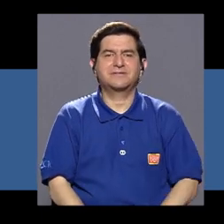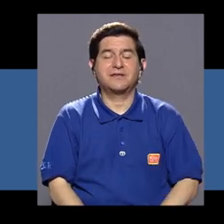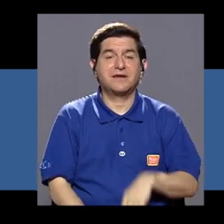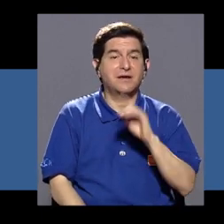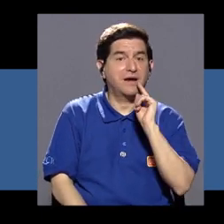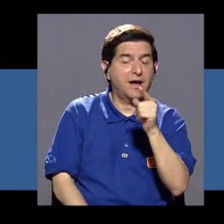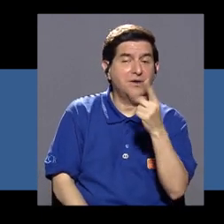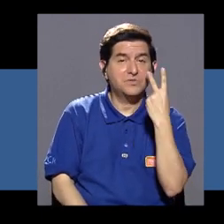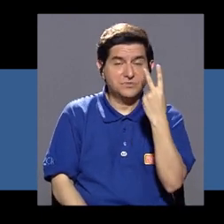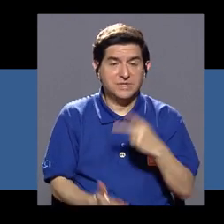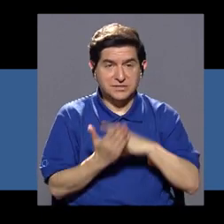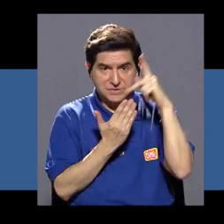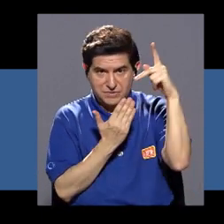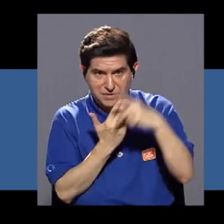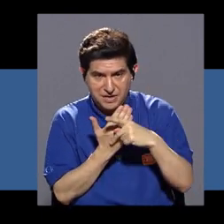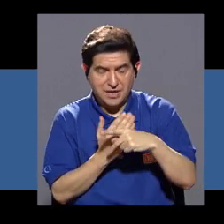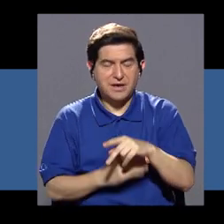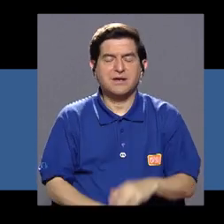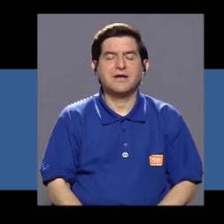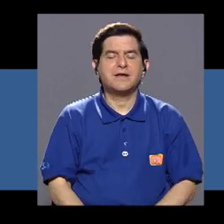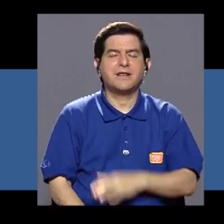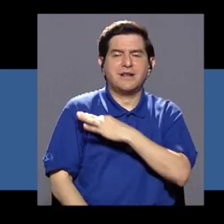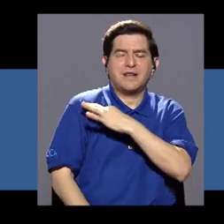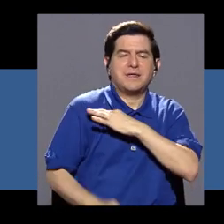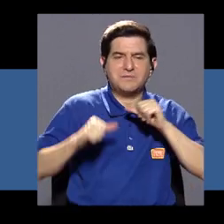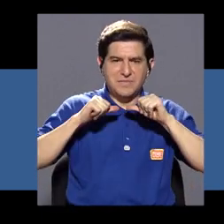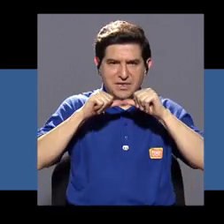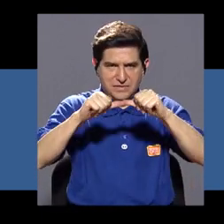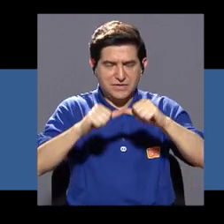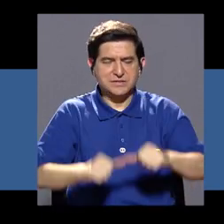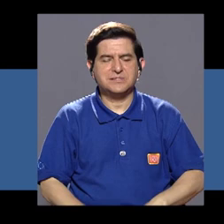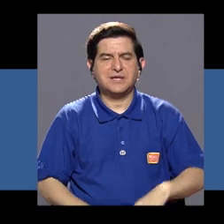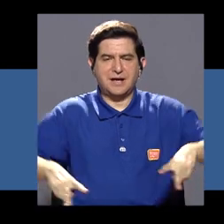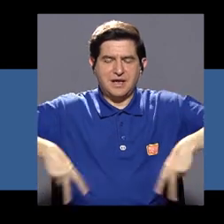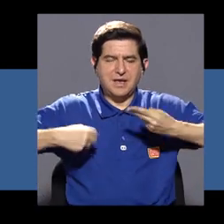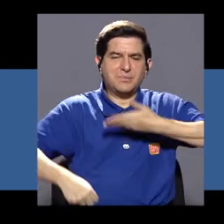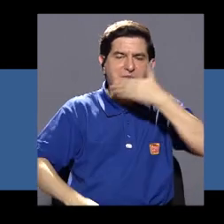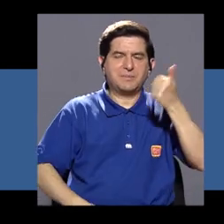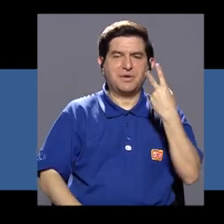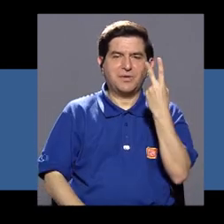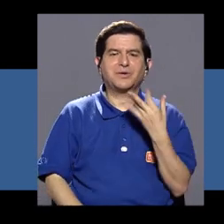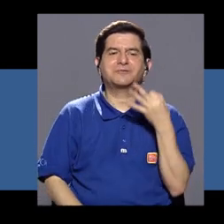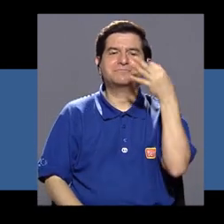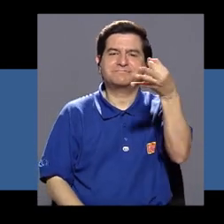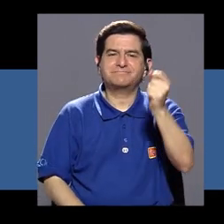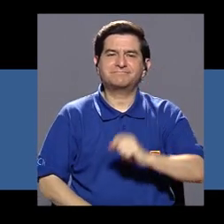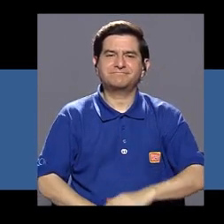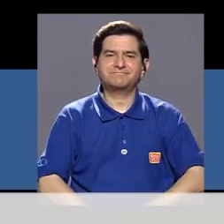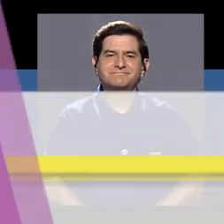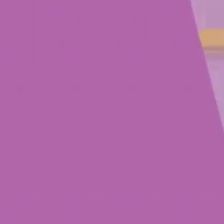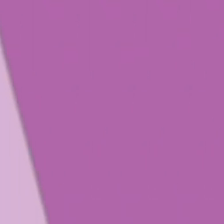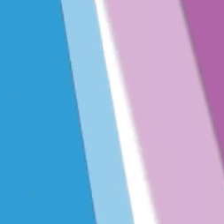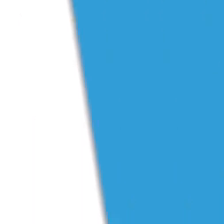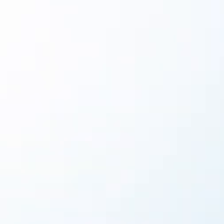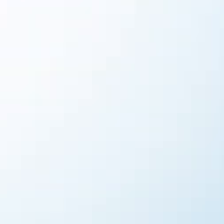y a usted donde nos esté viendo y escuchando, le invito a que continúe con más de Vivir Mejor. Hasta pronto.